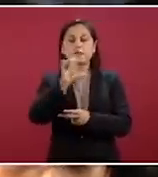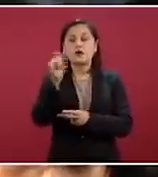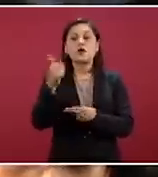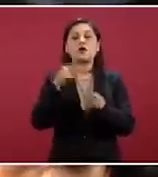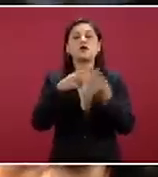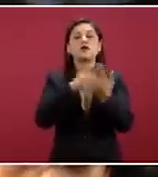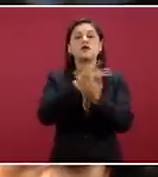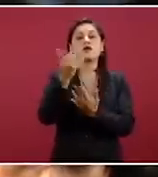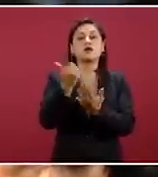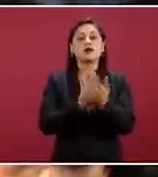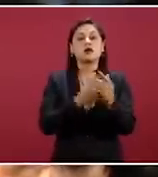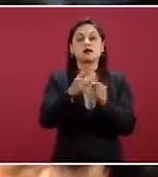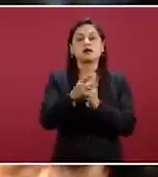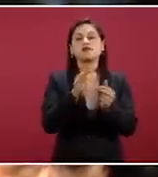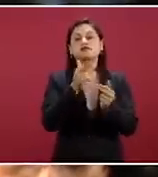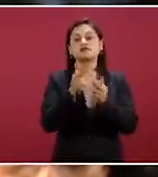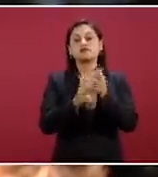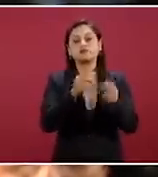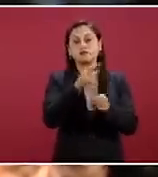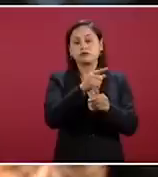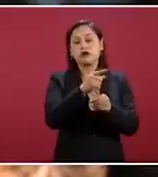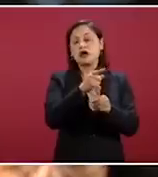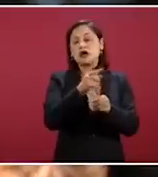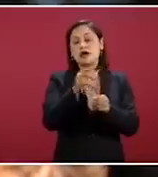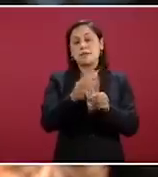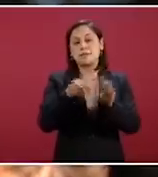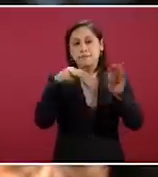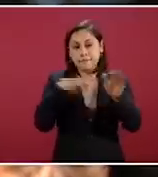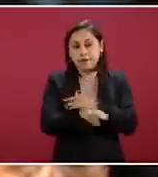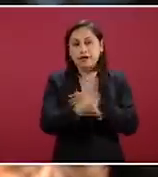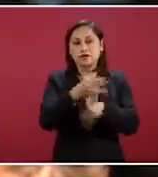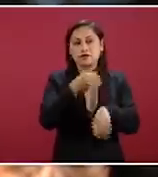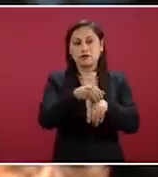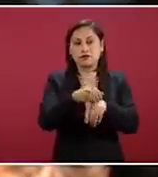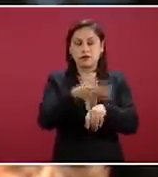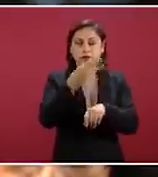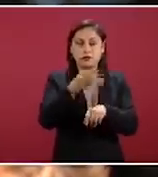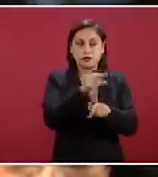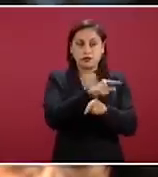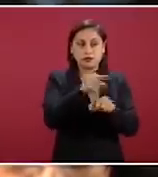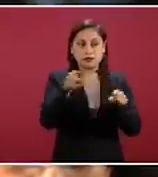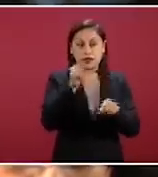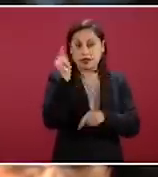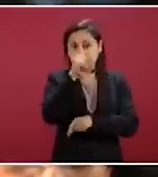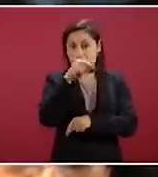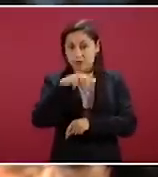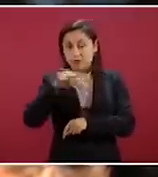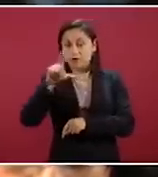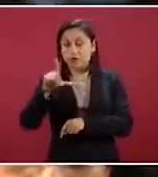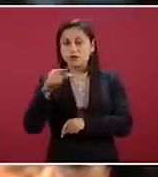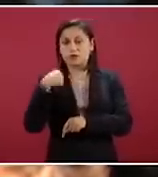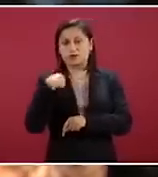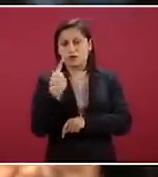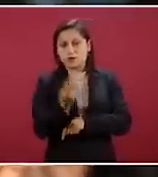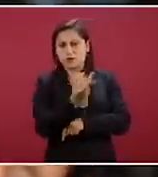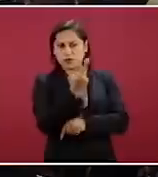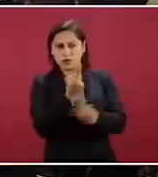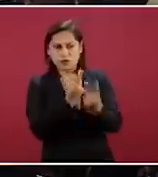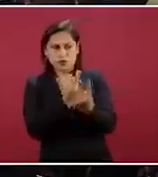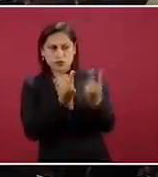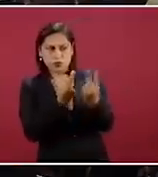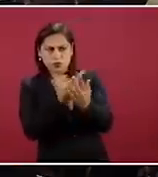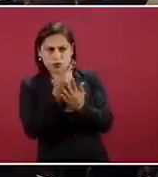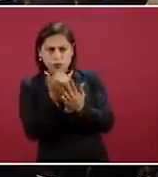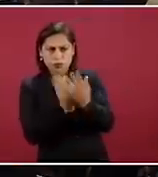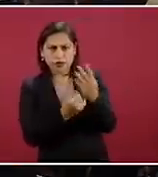de Monterrey. Entonces, yo quisiera preguntarle si sigue en pie esto, porque esto sería un